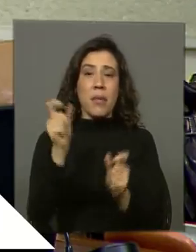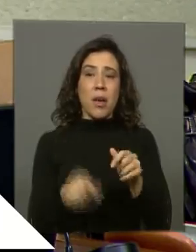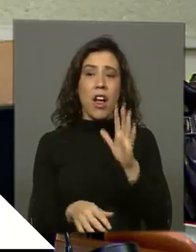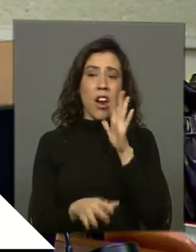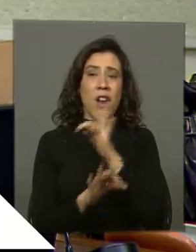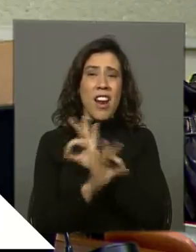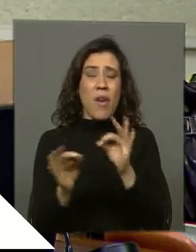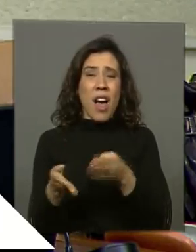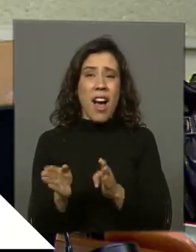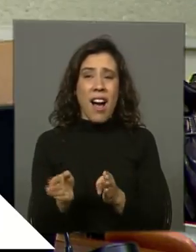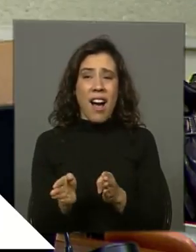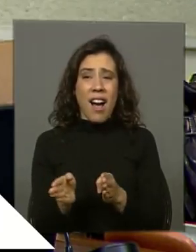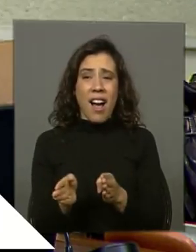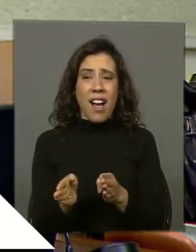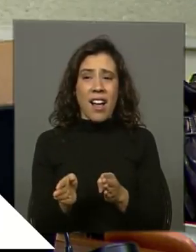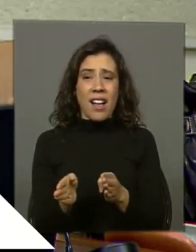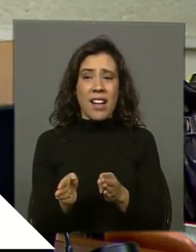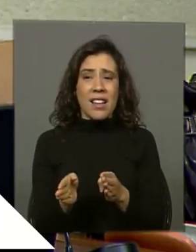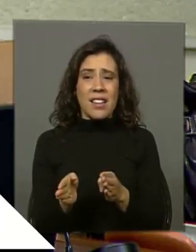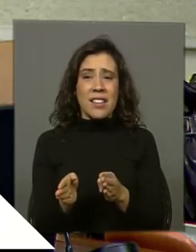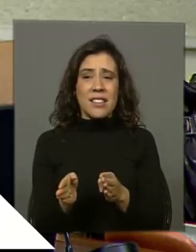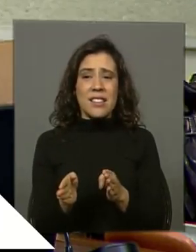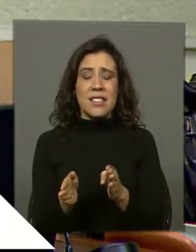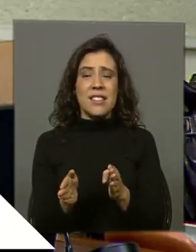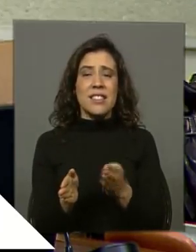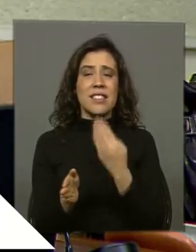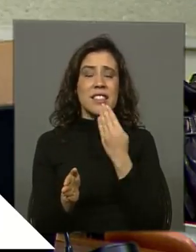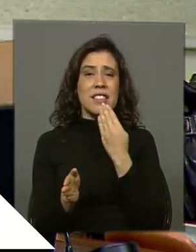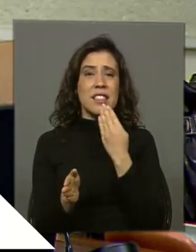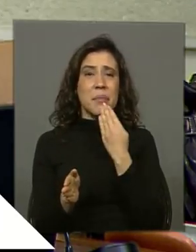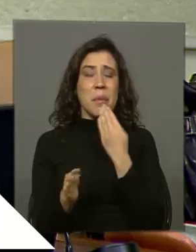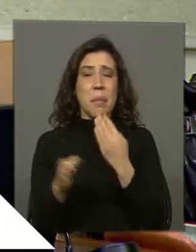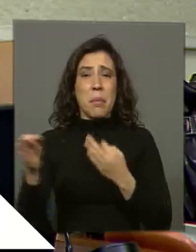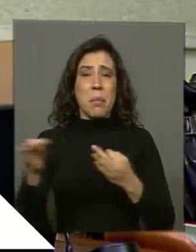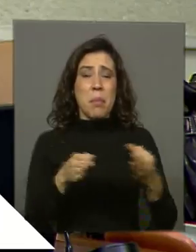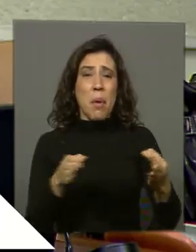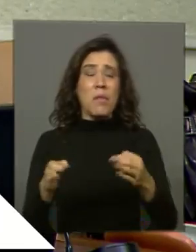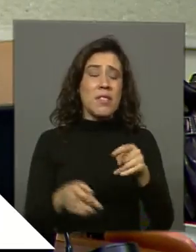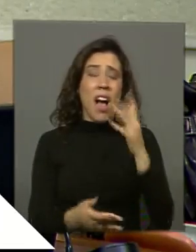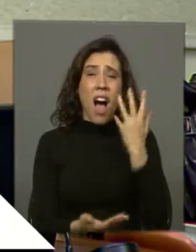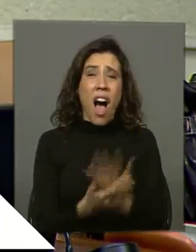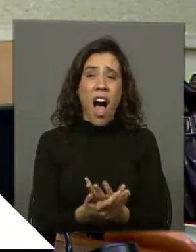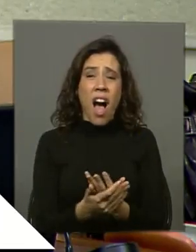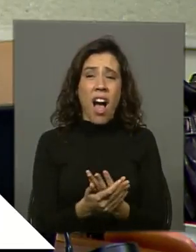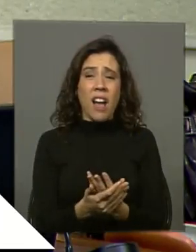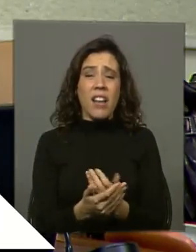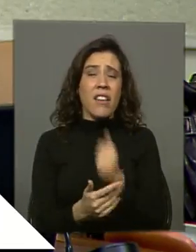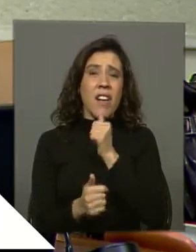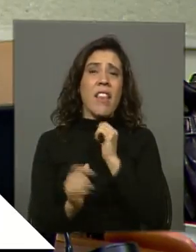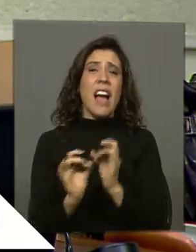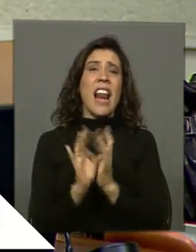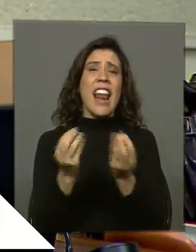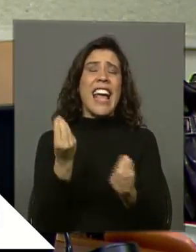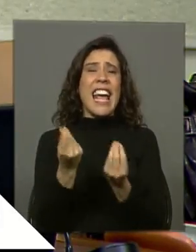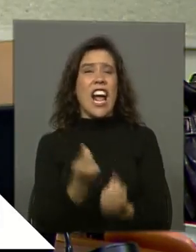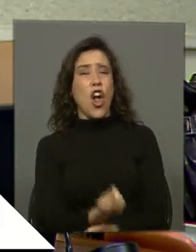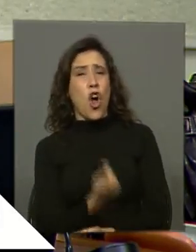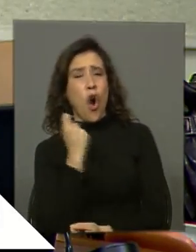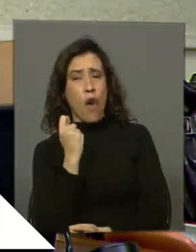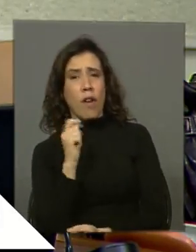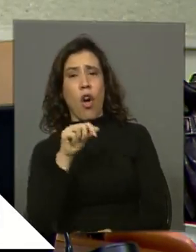ninguna calle incluyendo ¿no es cierto? las provincias en donde no tengamos primero claridad de lo que nos están cobrando